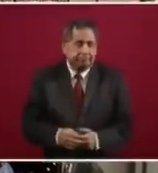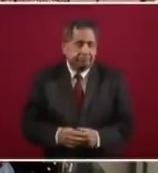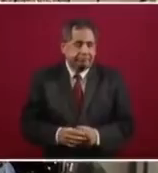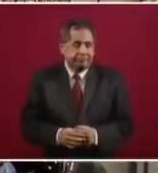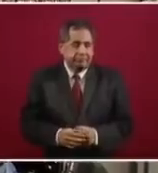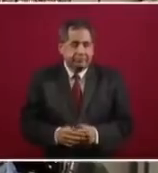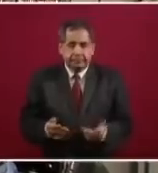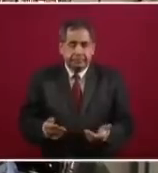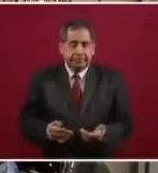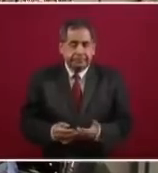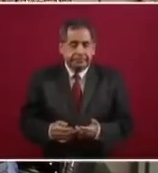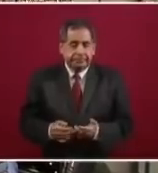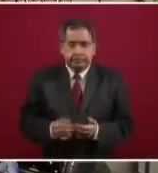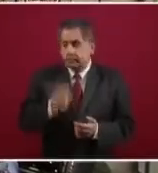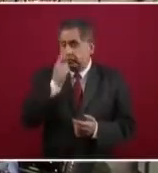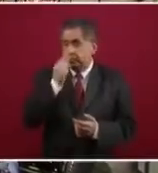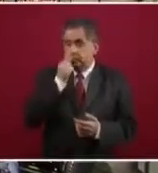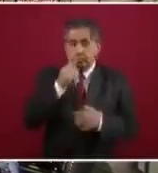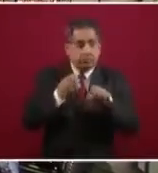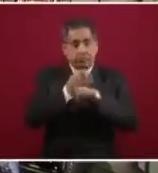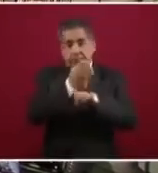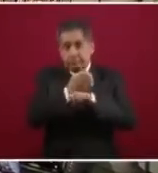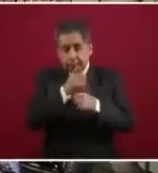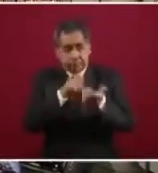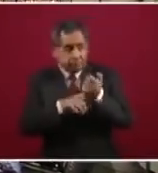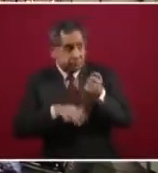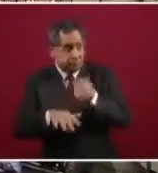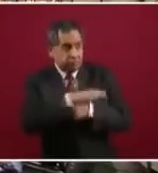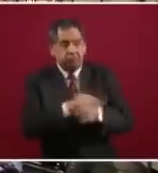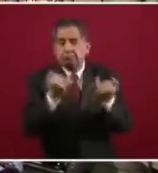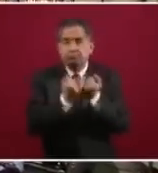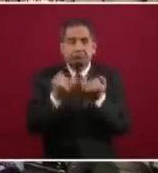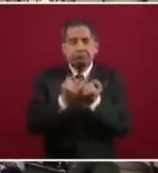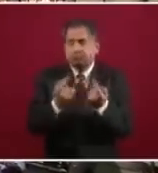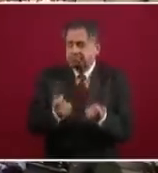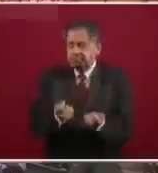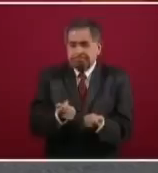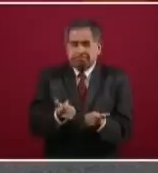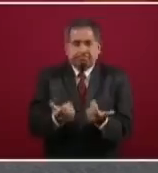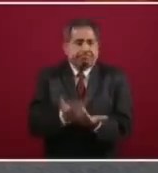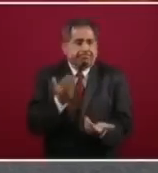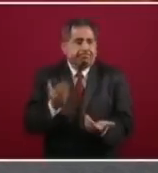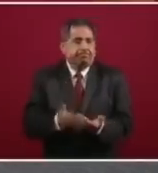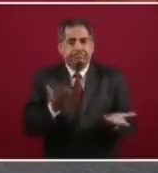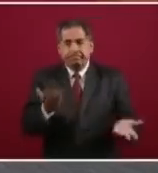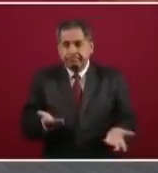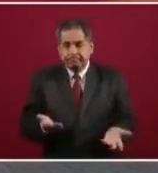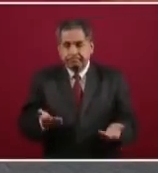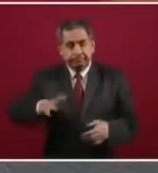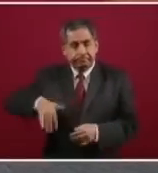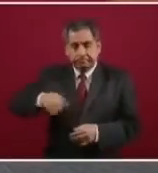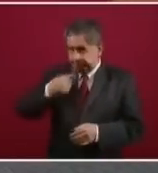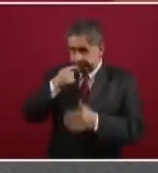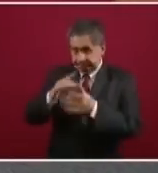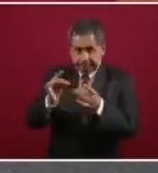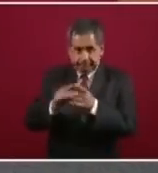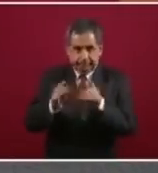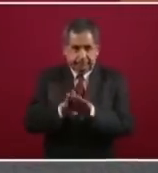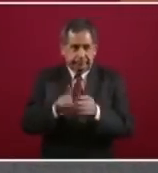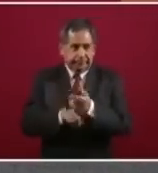Y en la policía estatal lo mismo. Les comentaba yo del caso de